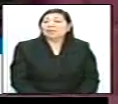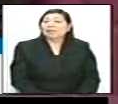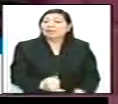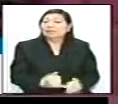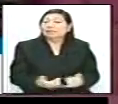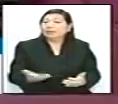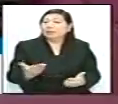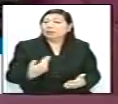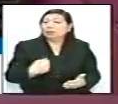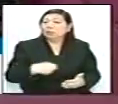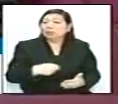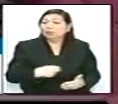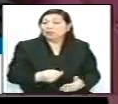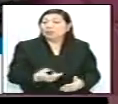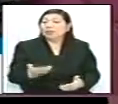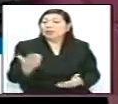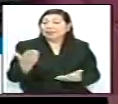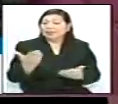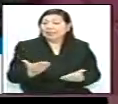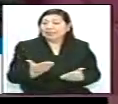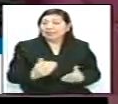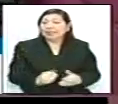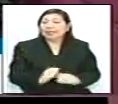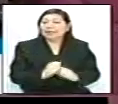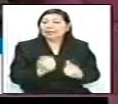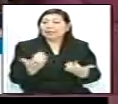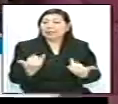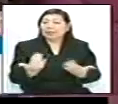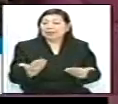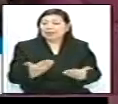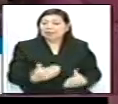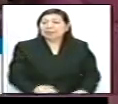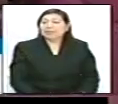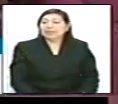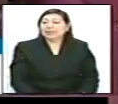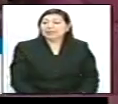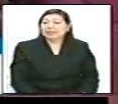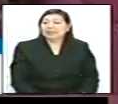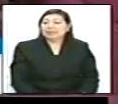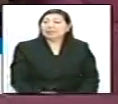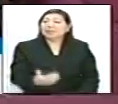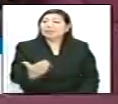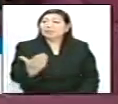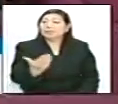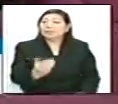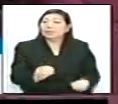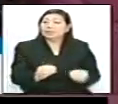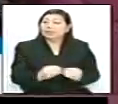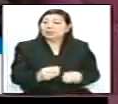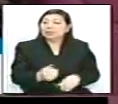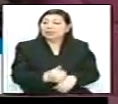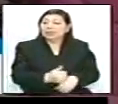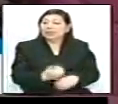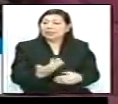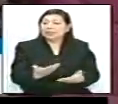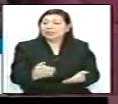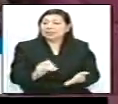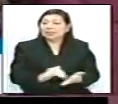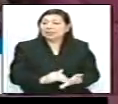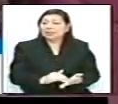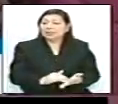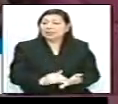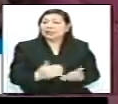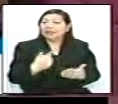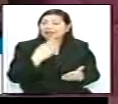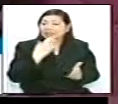de recibir a nuestros invitados la mañana de hoy. Señores congresistas, trasladen sus pedidos a la Junta de Portavoces. Esa es la instancia